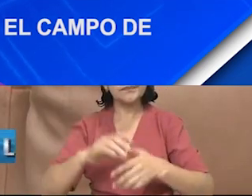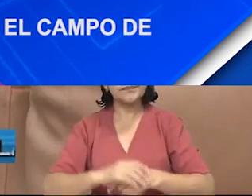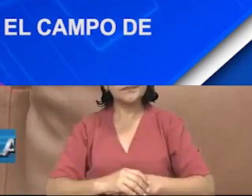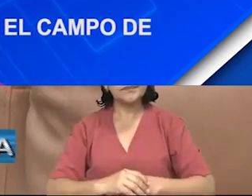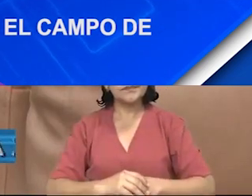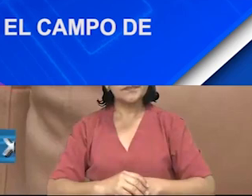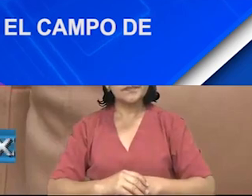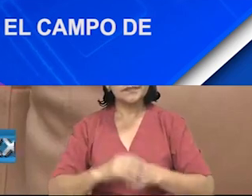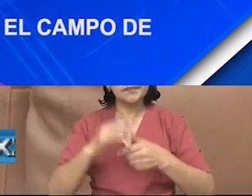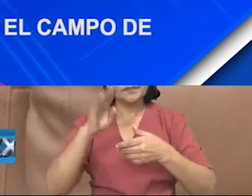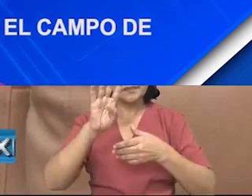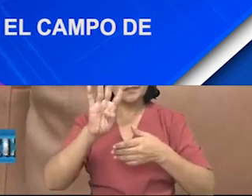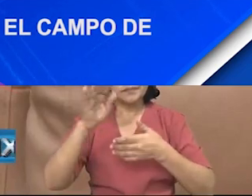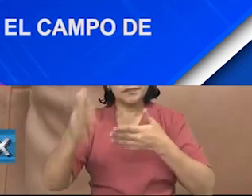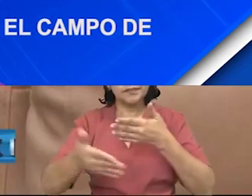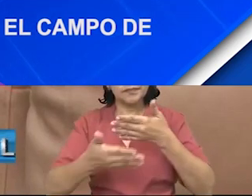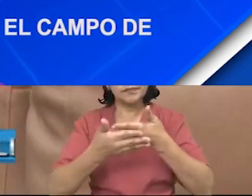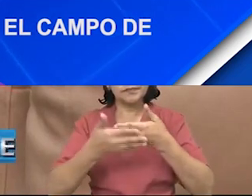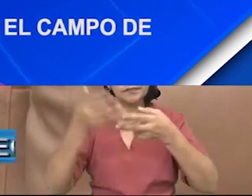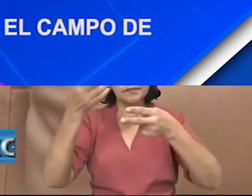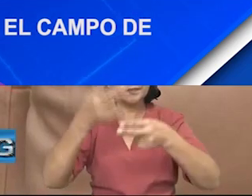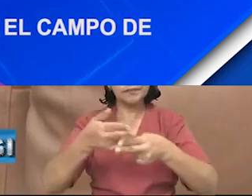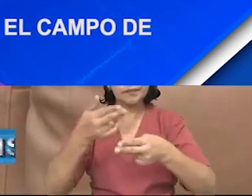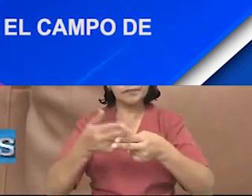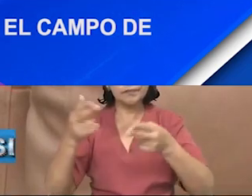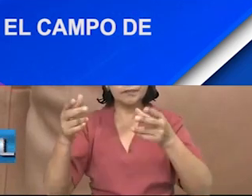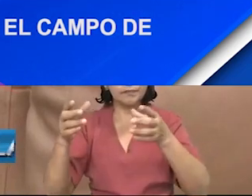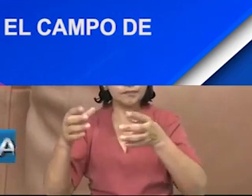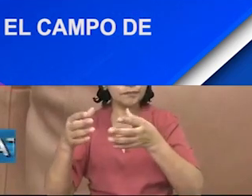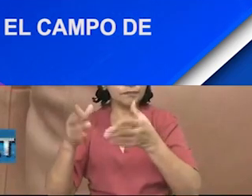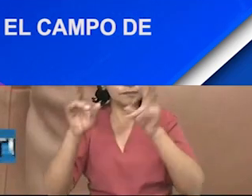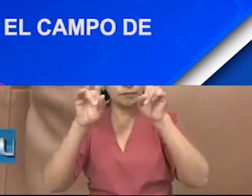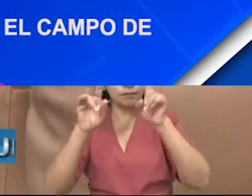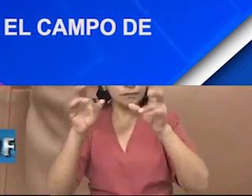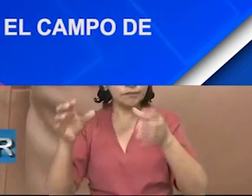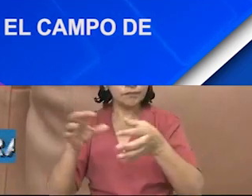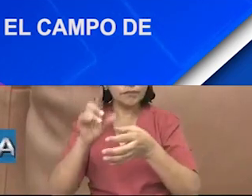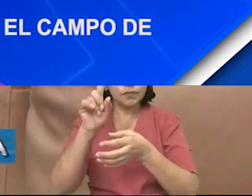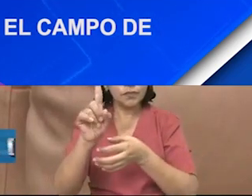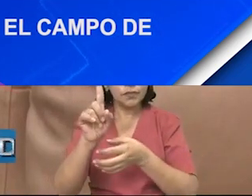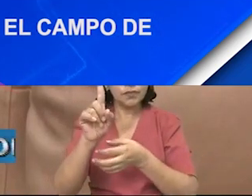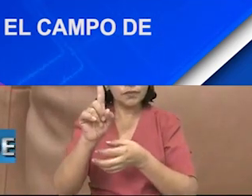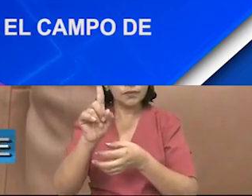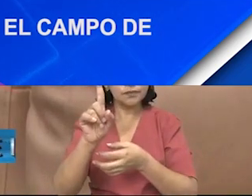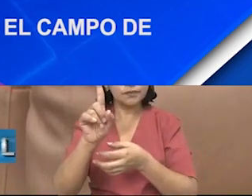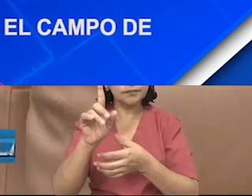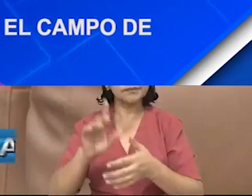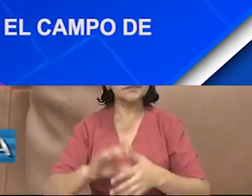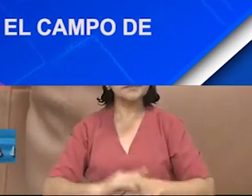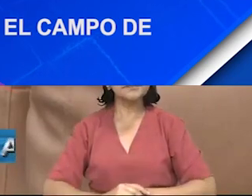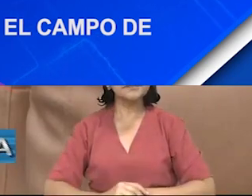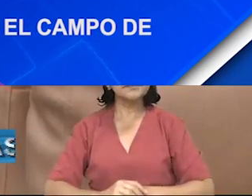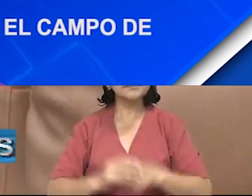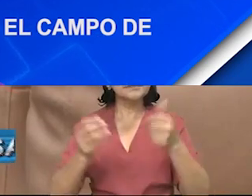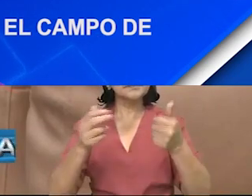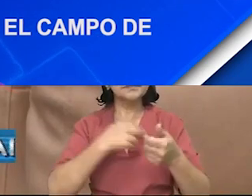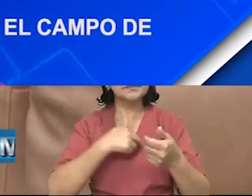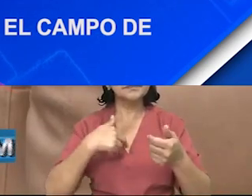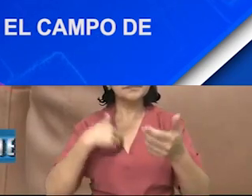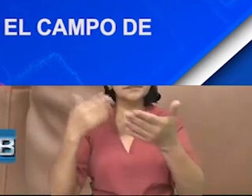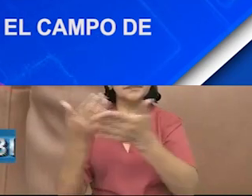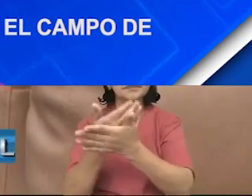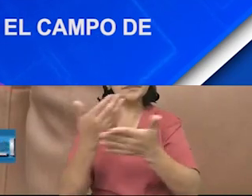Y anexo 4, registro de normas consolidada, una norma. Se aplicaron los